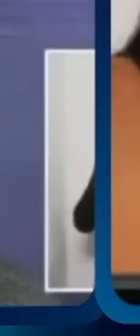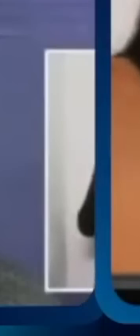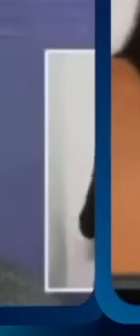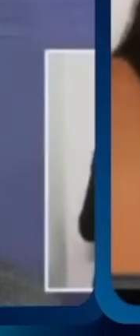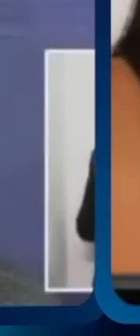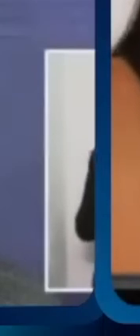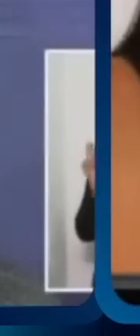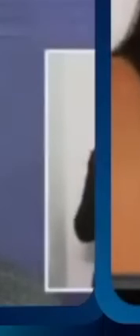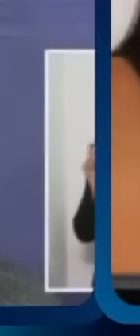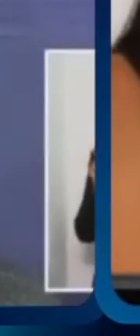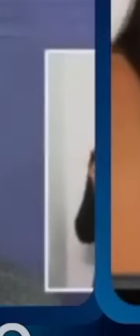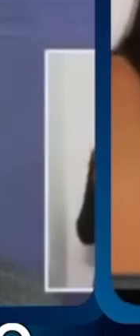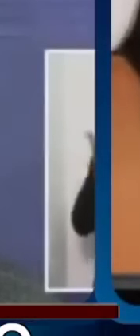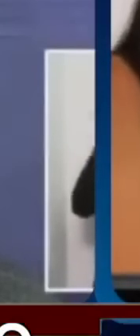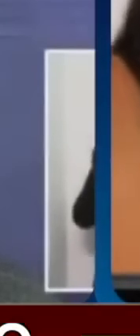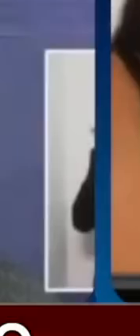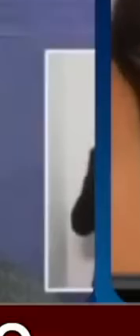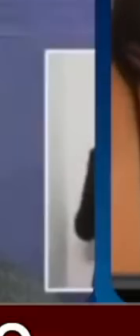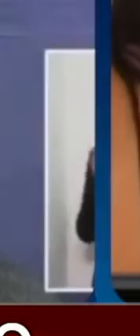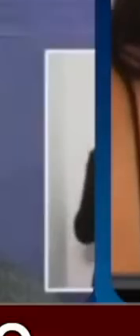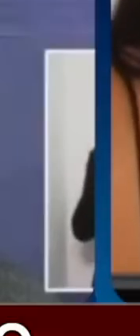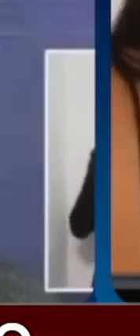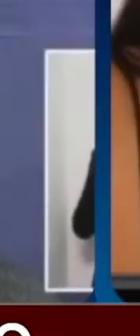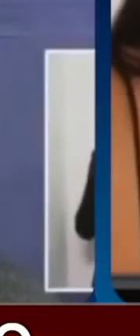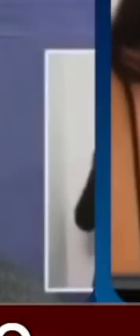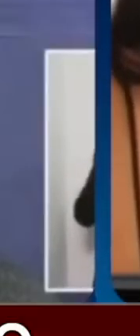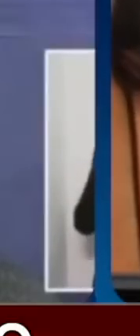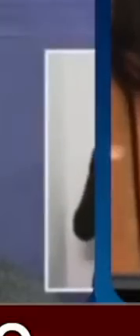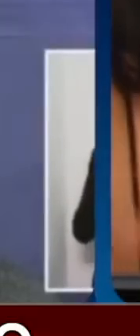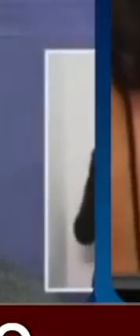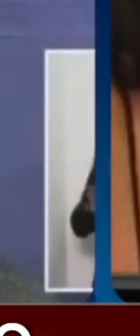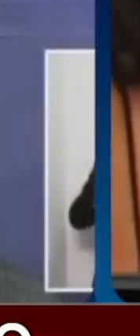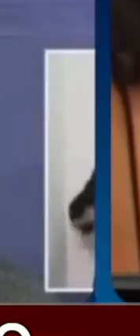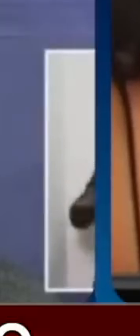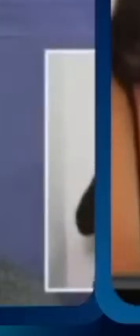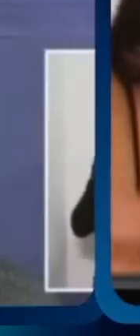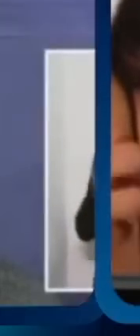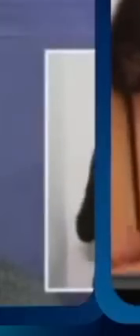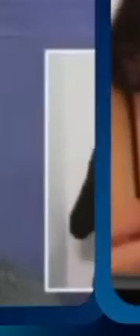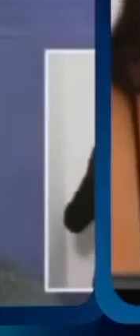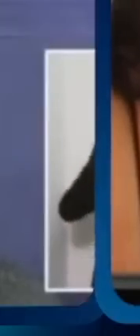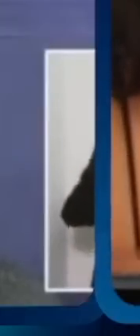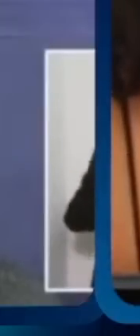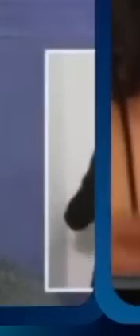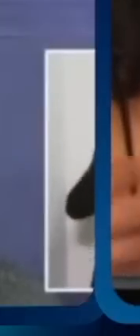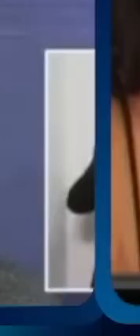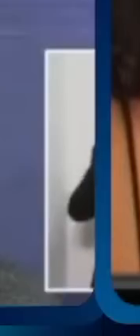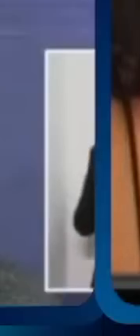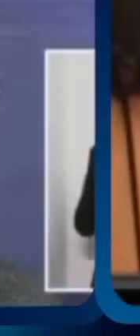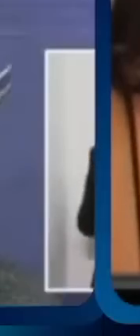Norma Piña sigue facturando luego de las acciones que se han vivido en los últimos meses tras la llegada de